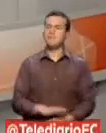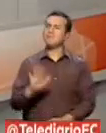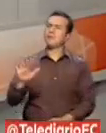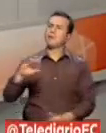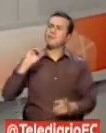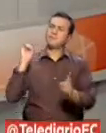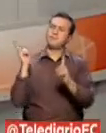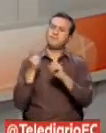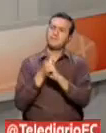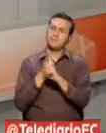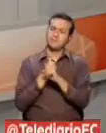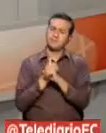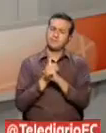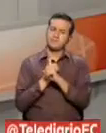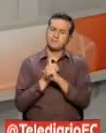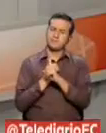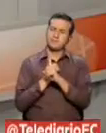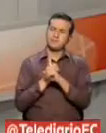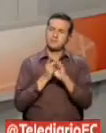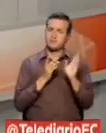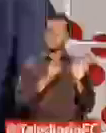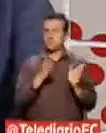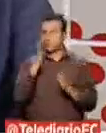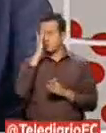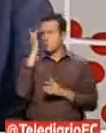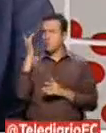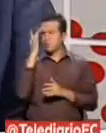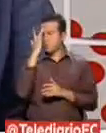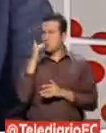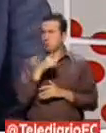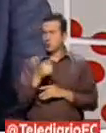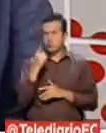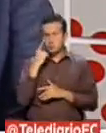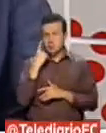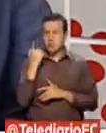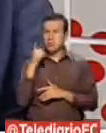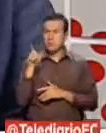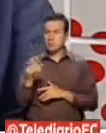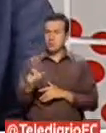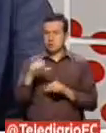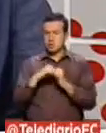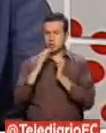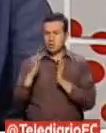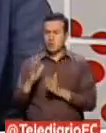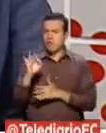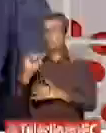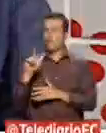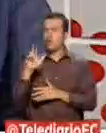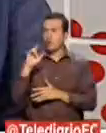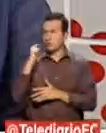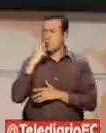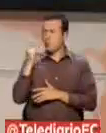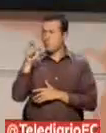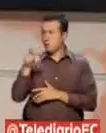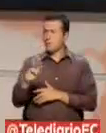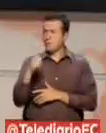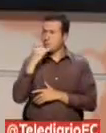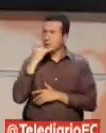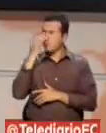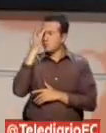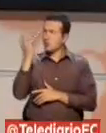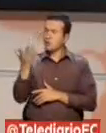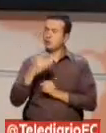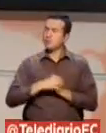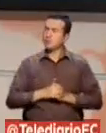Examinemos primero cuáles son las causas, las razones que usted ve detrás de la conducta del asambleísta Fernando Flores. Eduardo, amigos, buenos